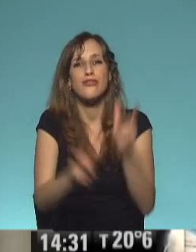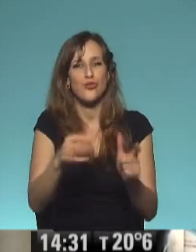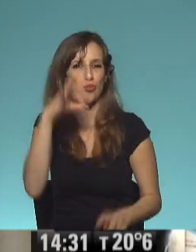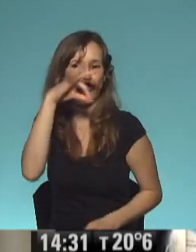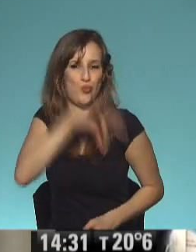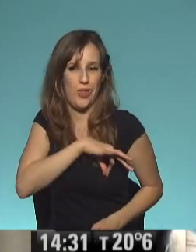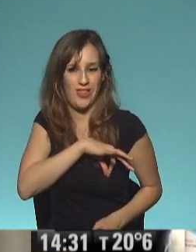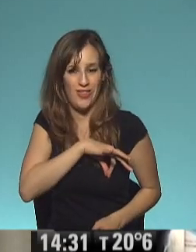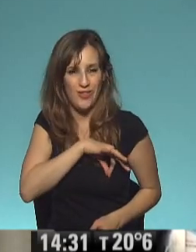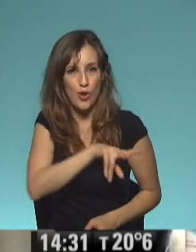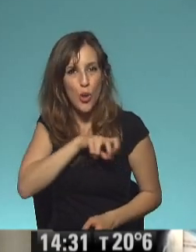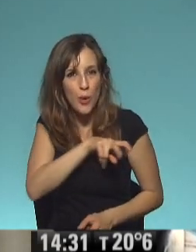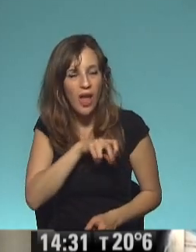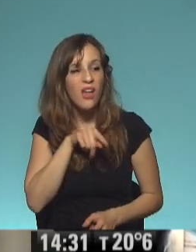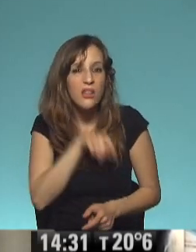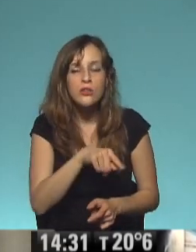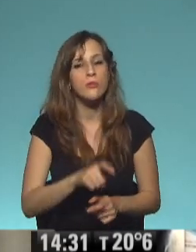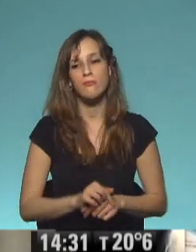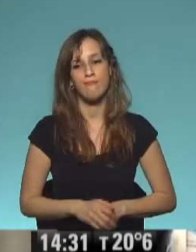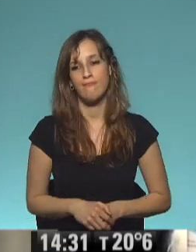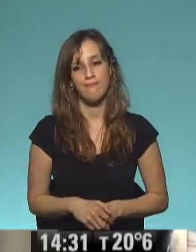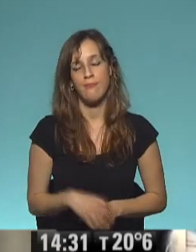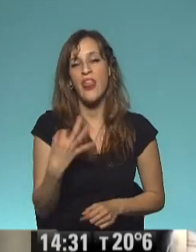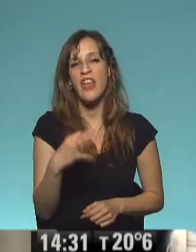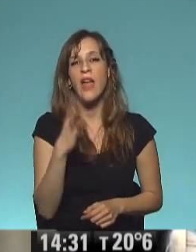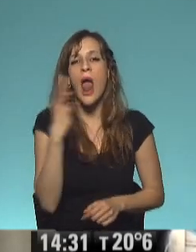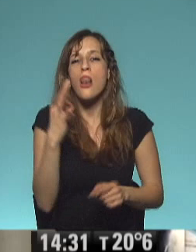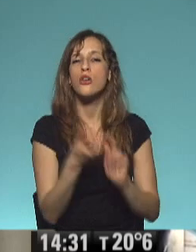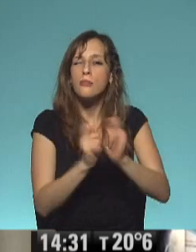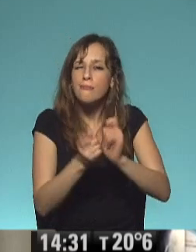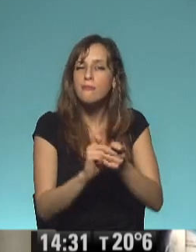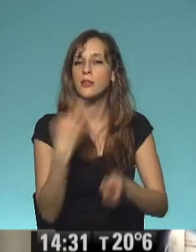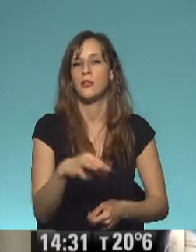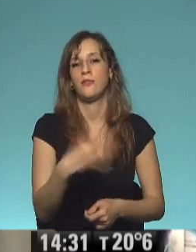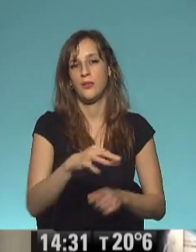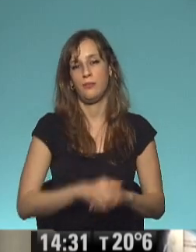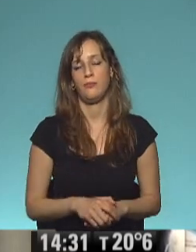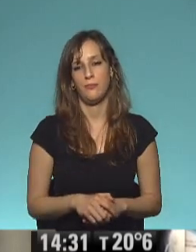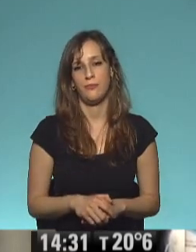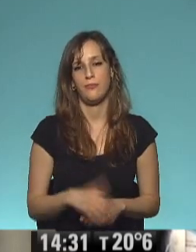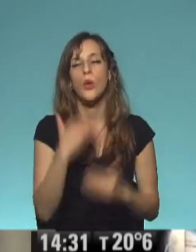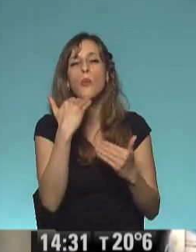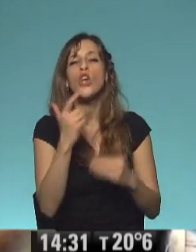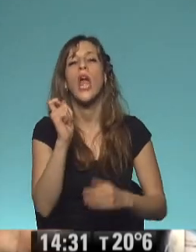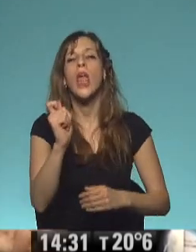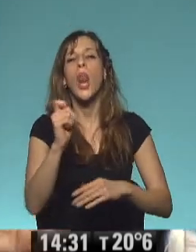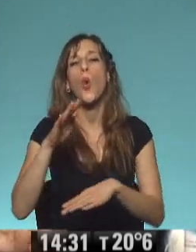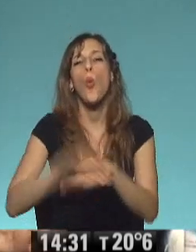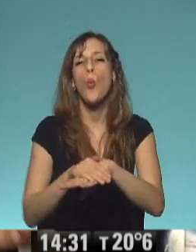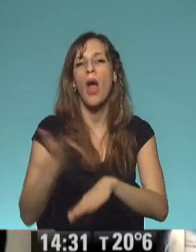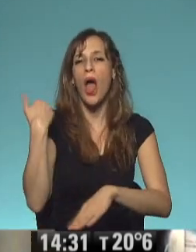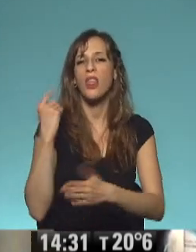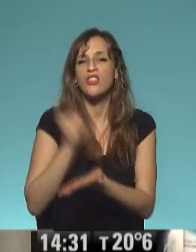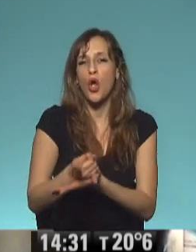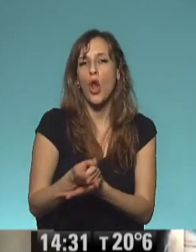mal, claramente está mal. Y hay que corregirlo. Ya no me importa quién es el culpable, no busquemos